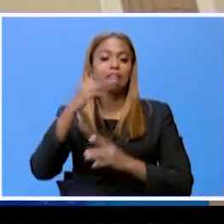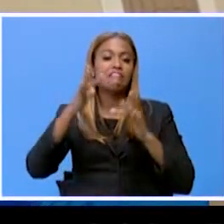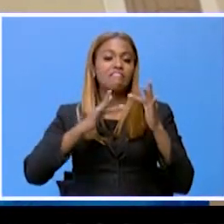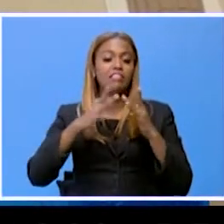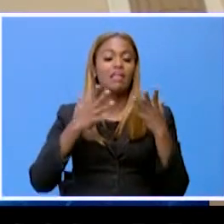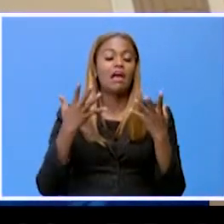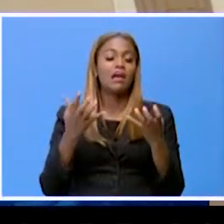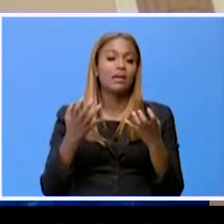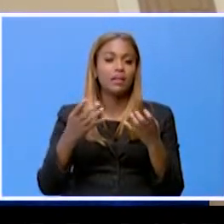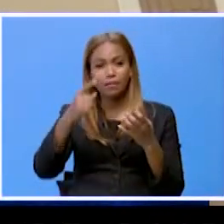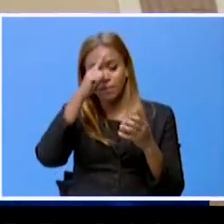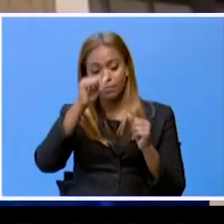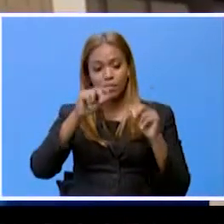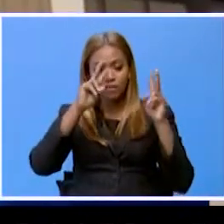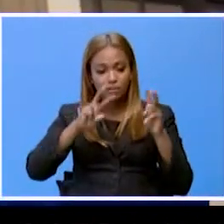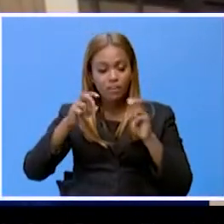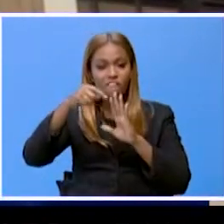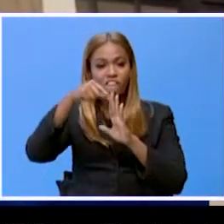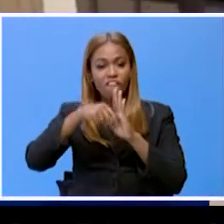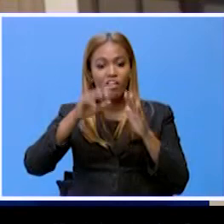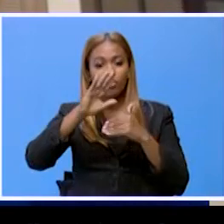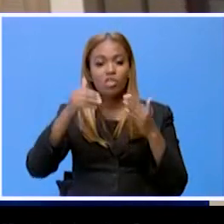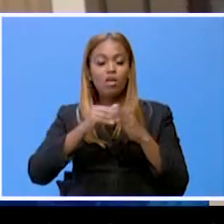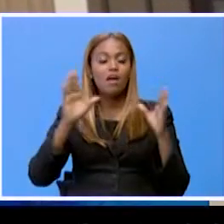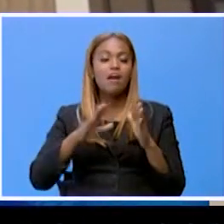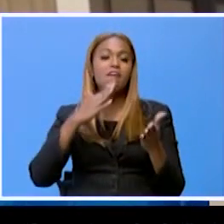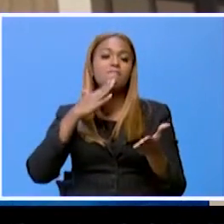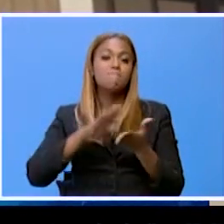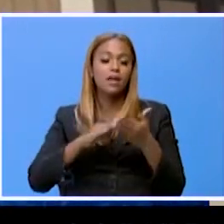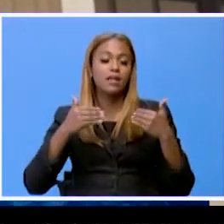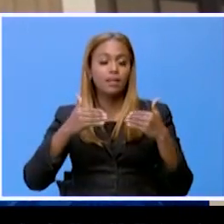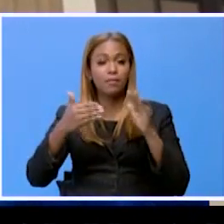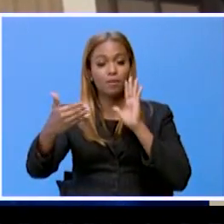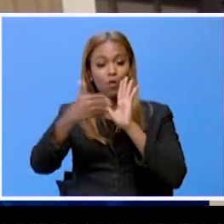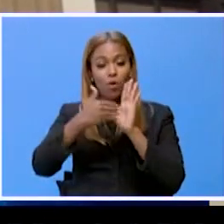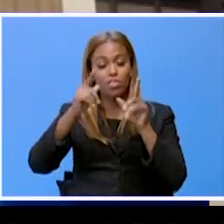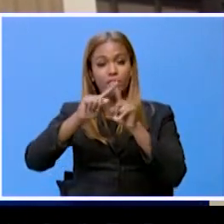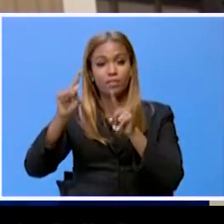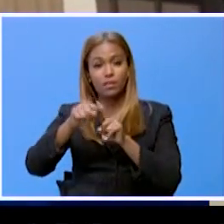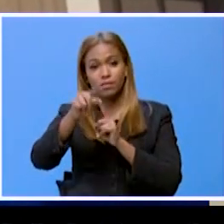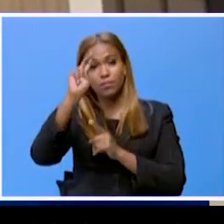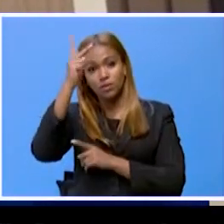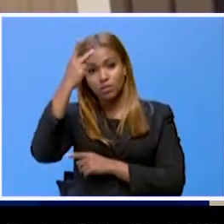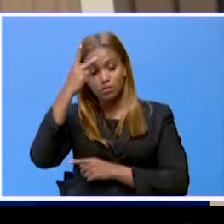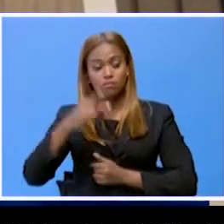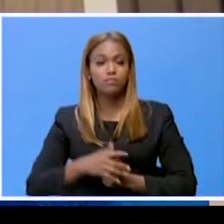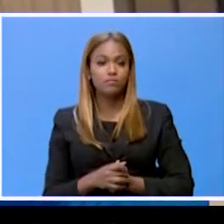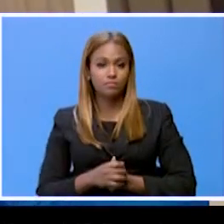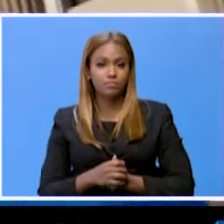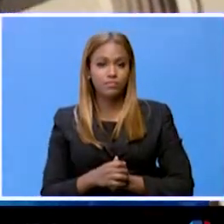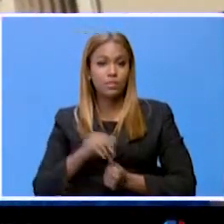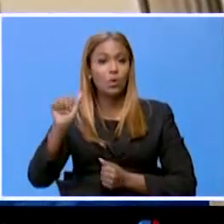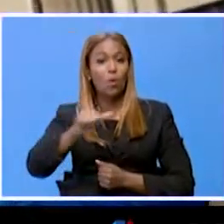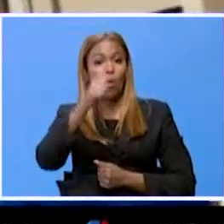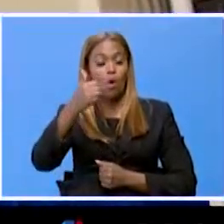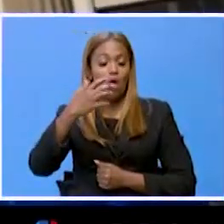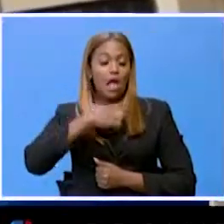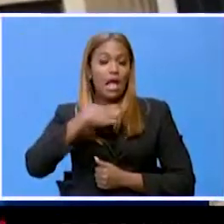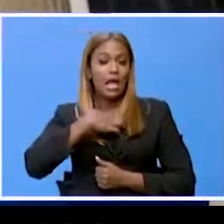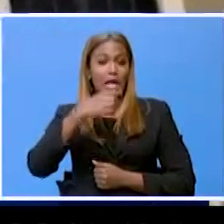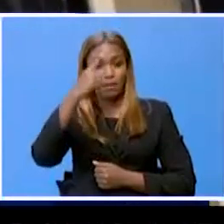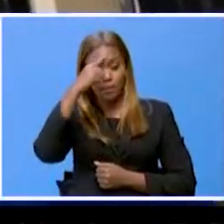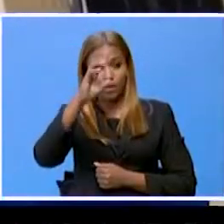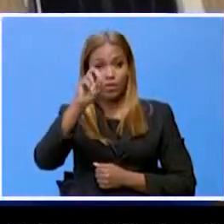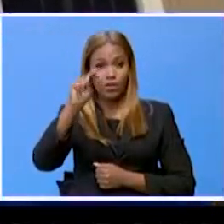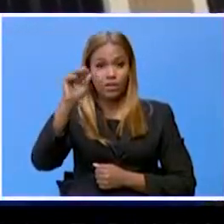de voluntad para investigar a fondo las alegaciones realizadas en contra de varios funcionarios. Otra de las quejas de la